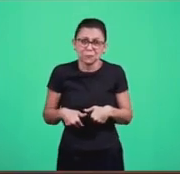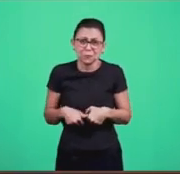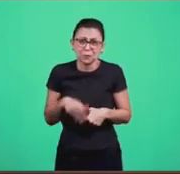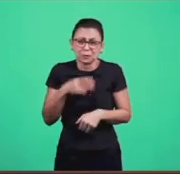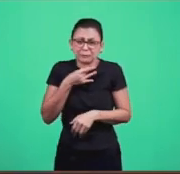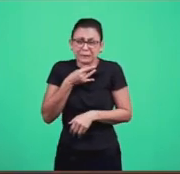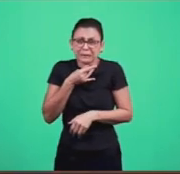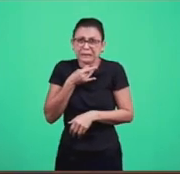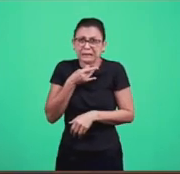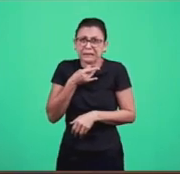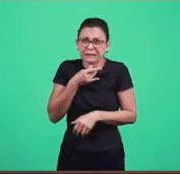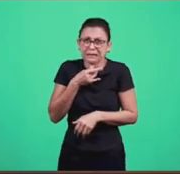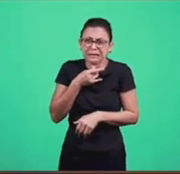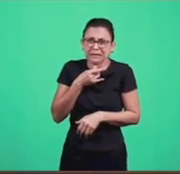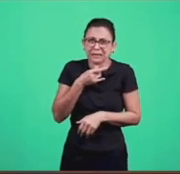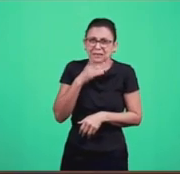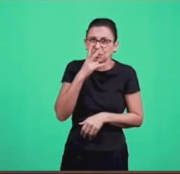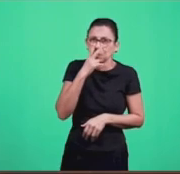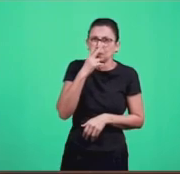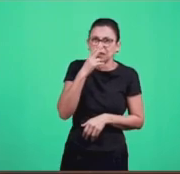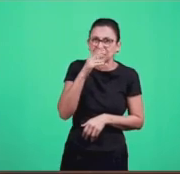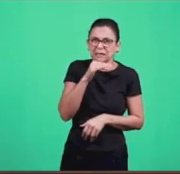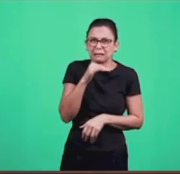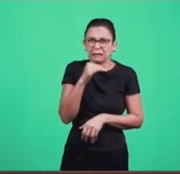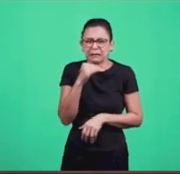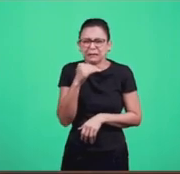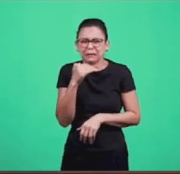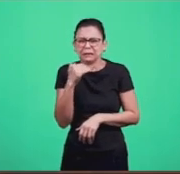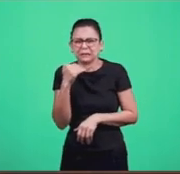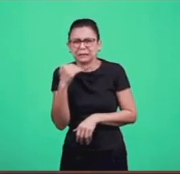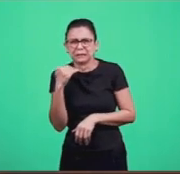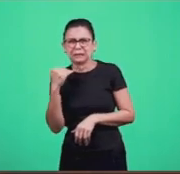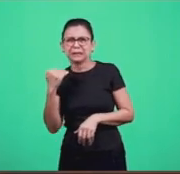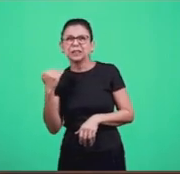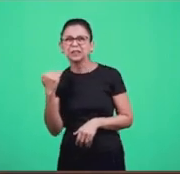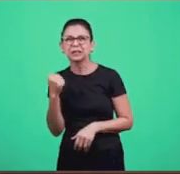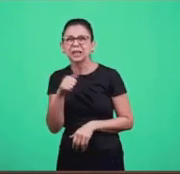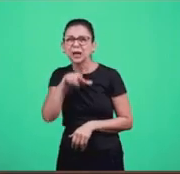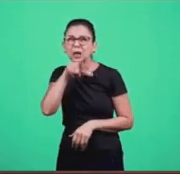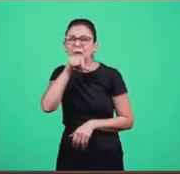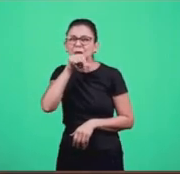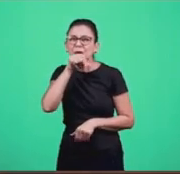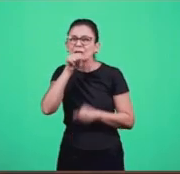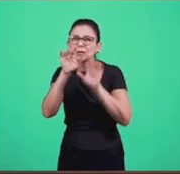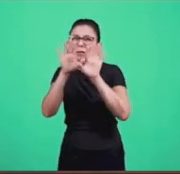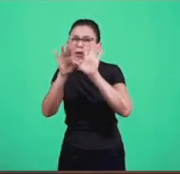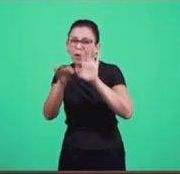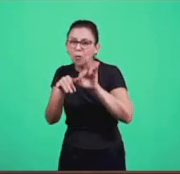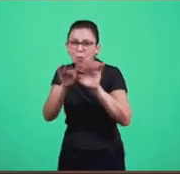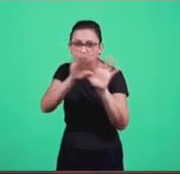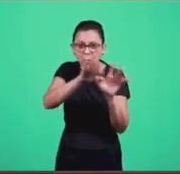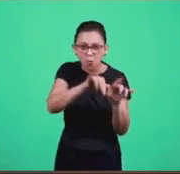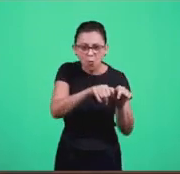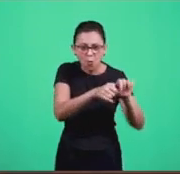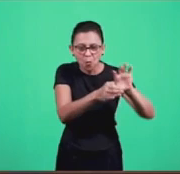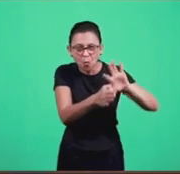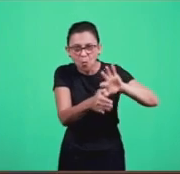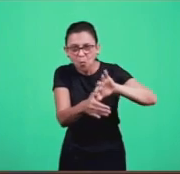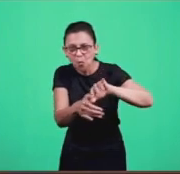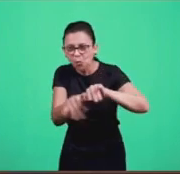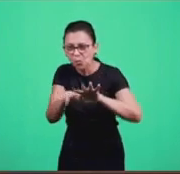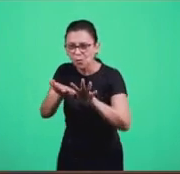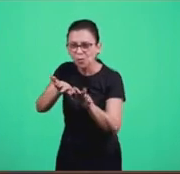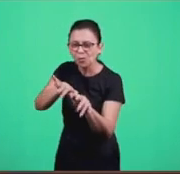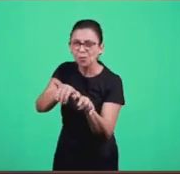sed. Uy, y cuando las personas están muriendo, ¿ya vieron? Hay esos animales de rapiña empiezan a volar